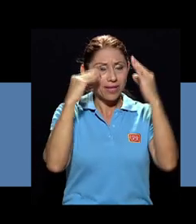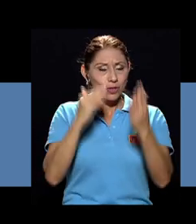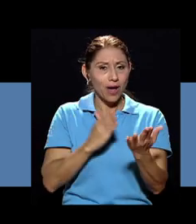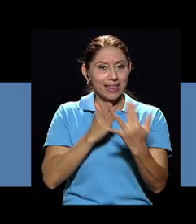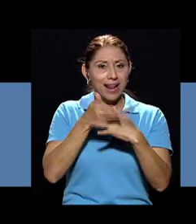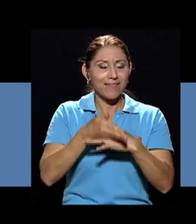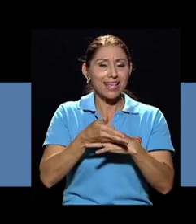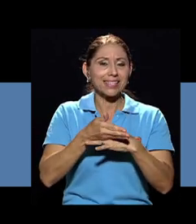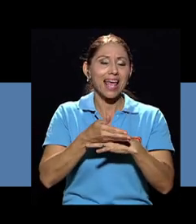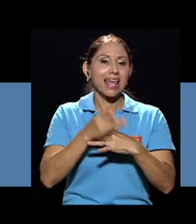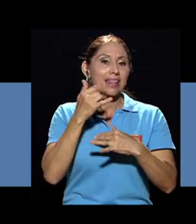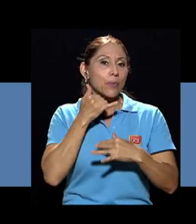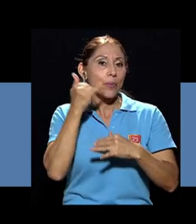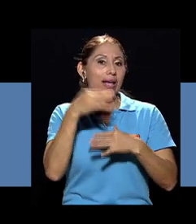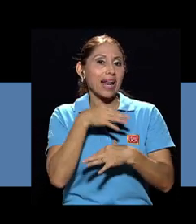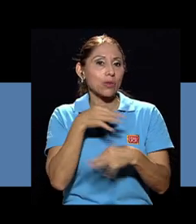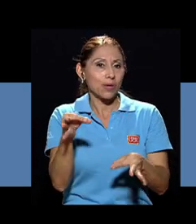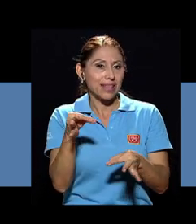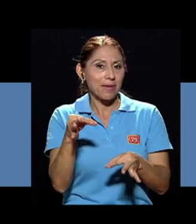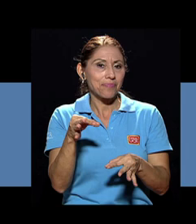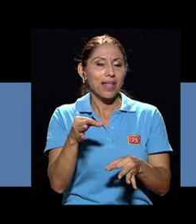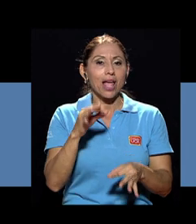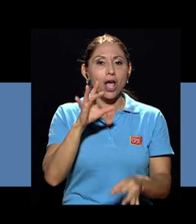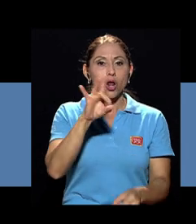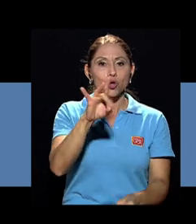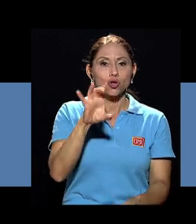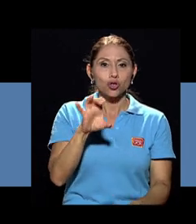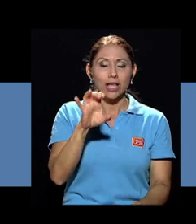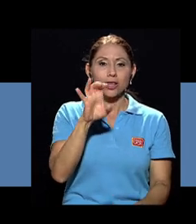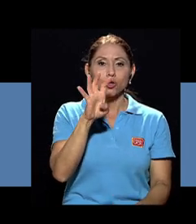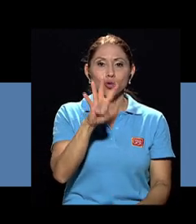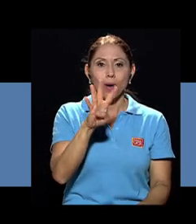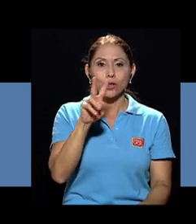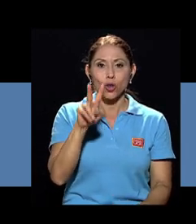a través de una línea gratuita que tenemos, que es el